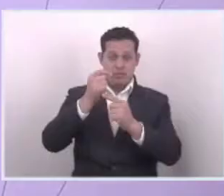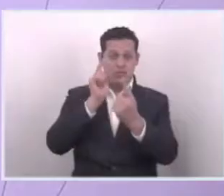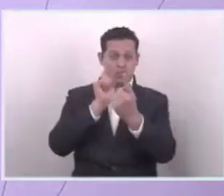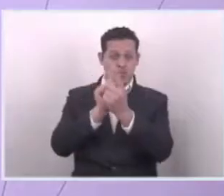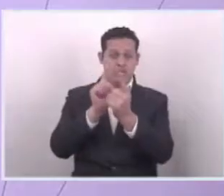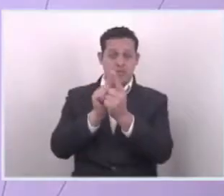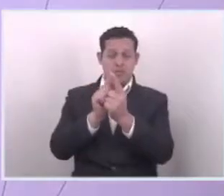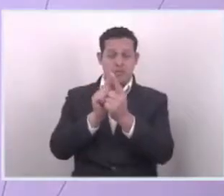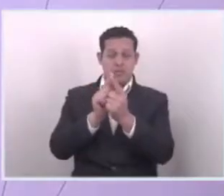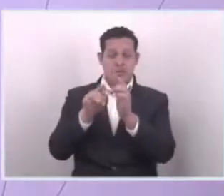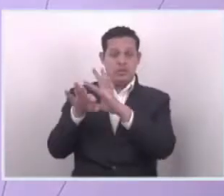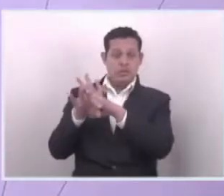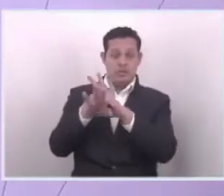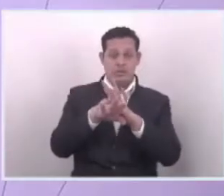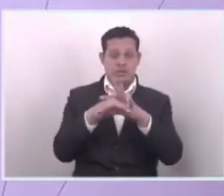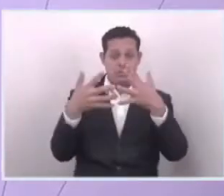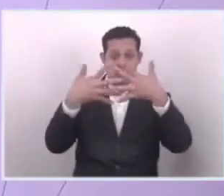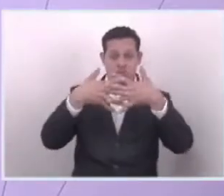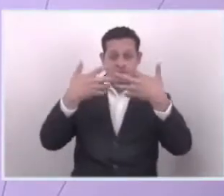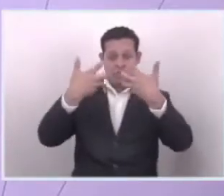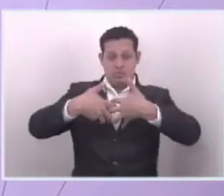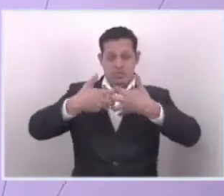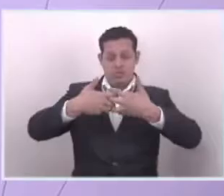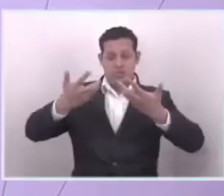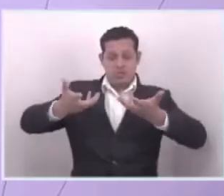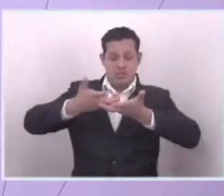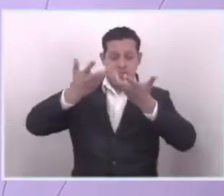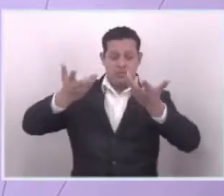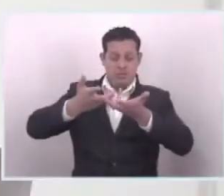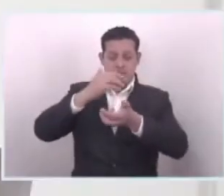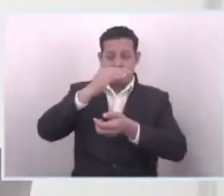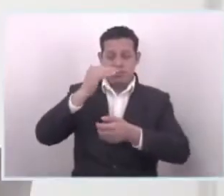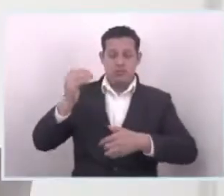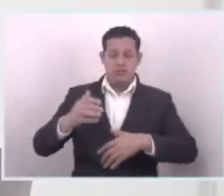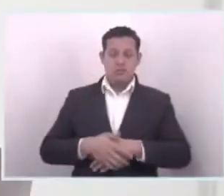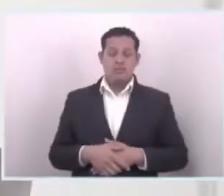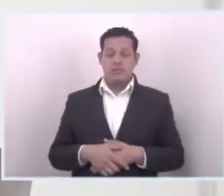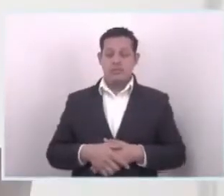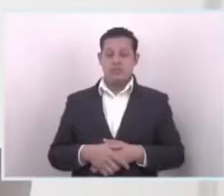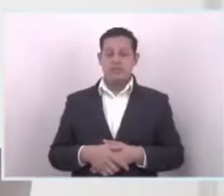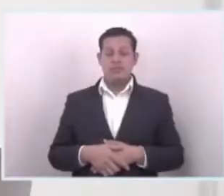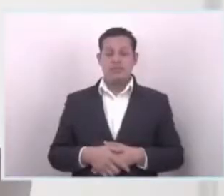conocimiento y atraer inversión con la promoción de exploración en el país.